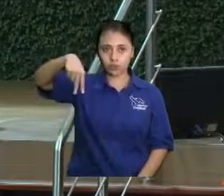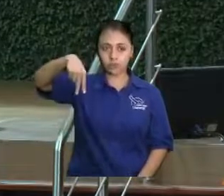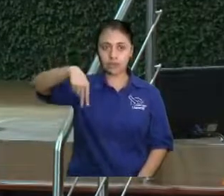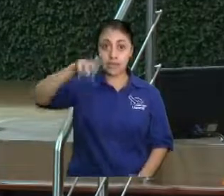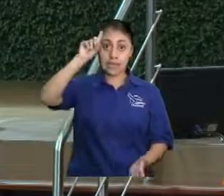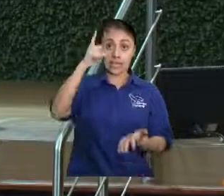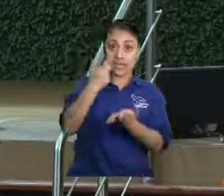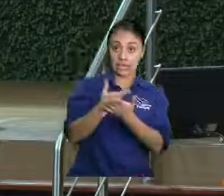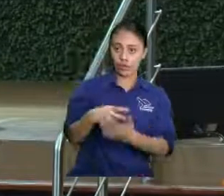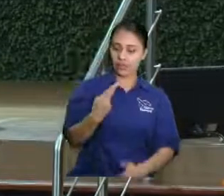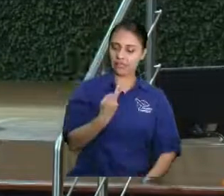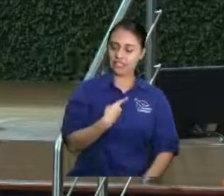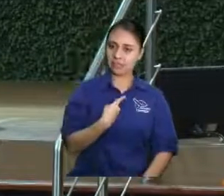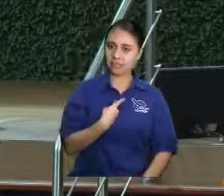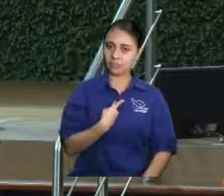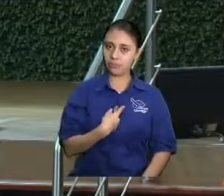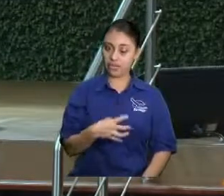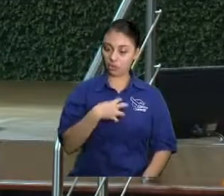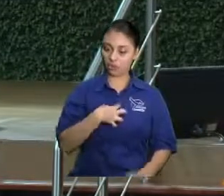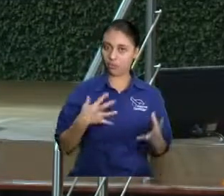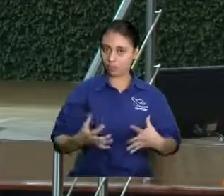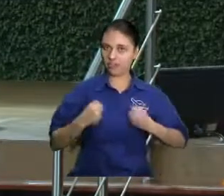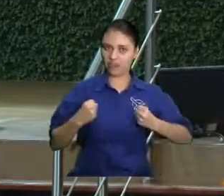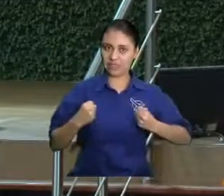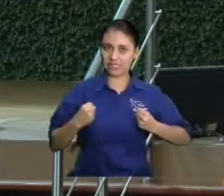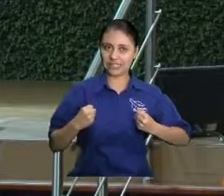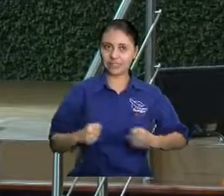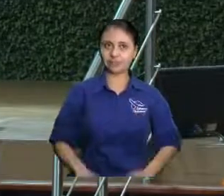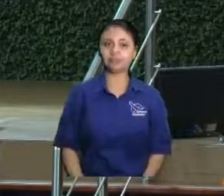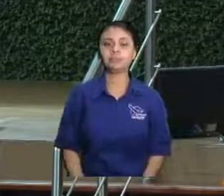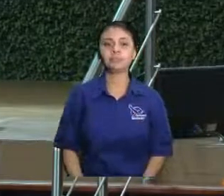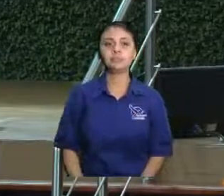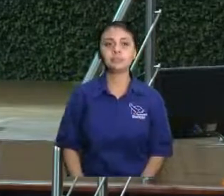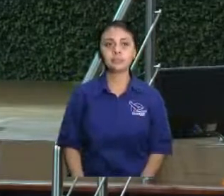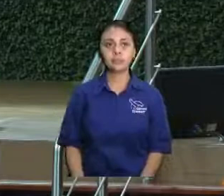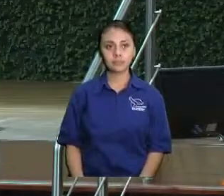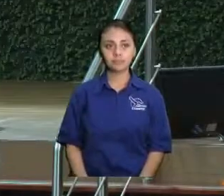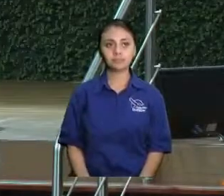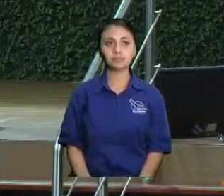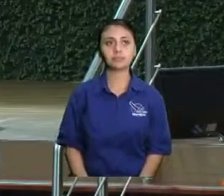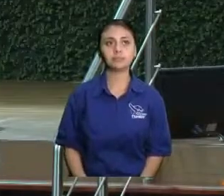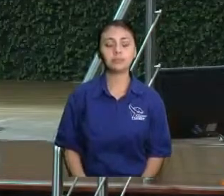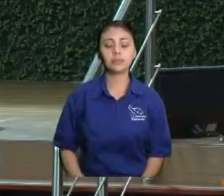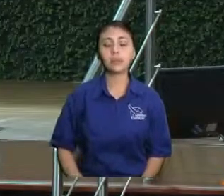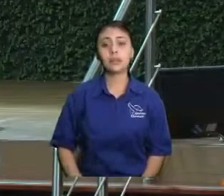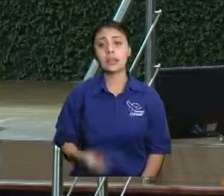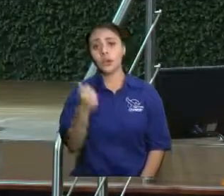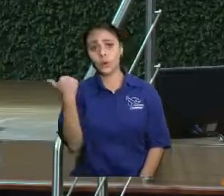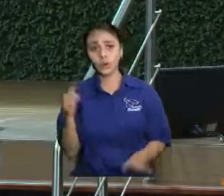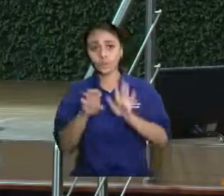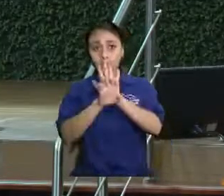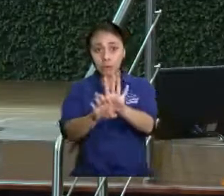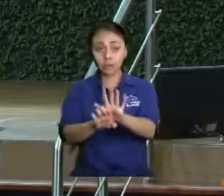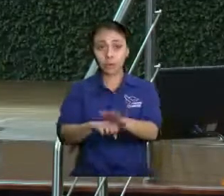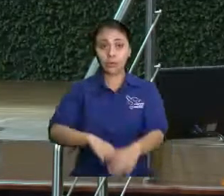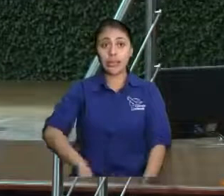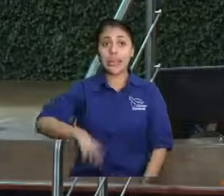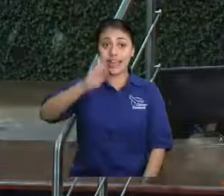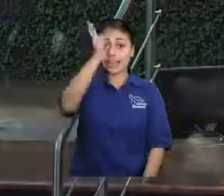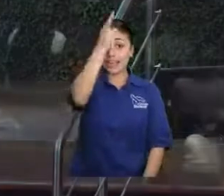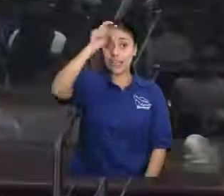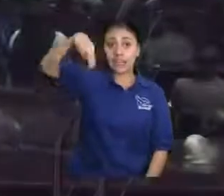en lo espiritual. Llegó a tener grandes cosas. Y un día, cual